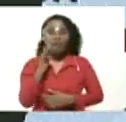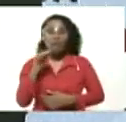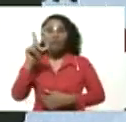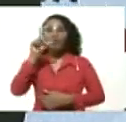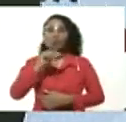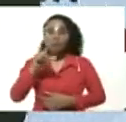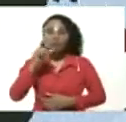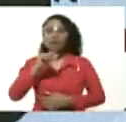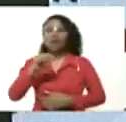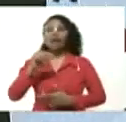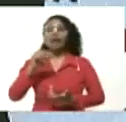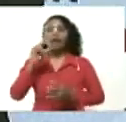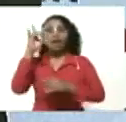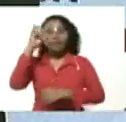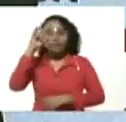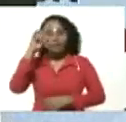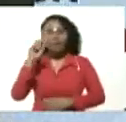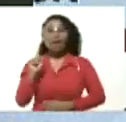TikTok.